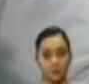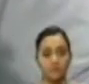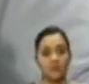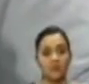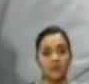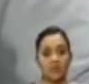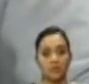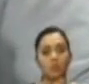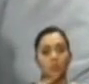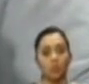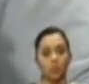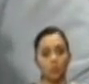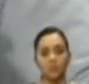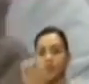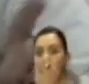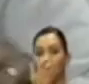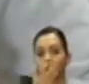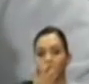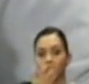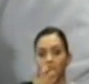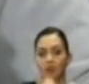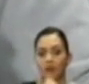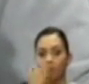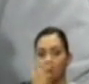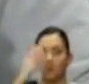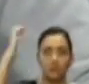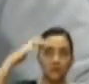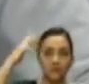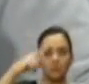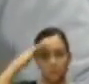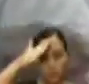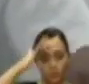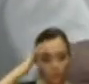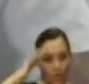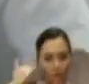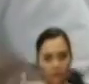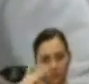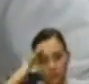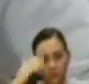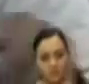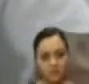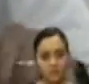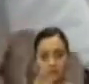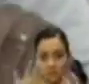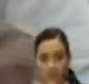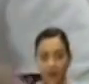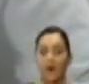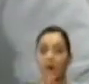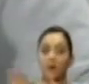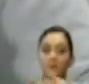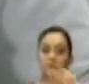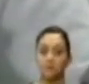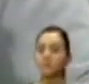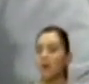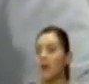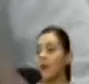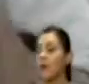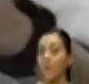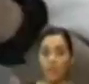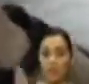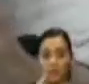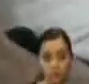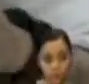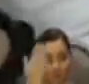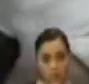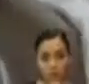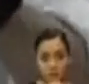con los respectivos directores de educación del sector para que me expliquen por qué esa batería de baños no funciona. Hemos